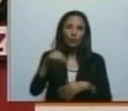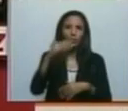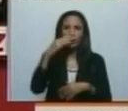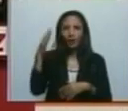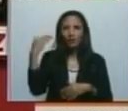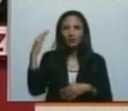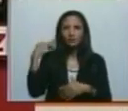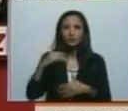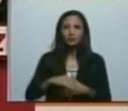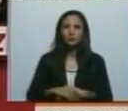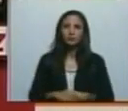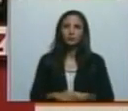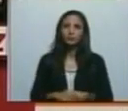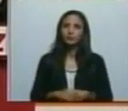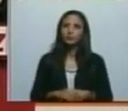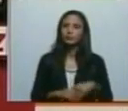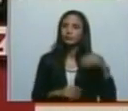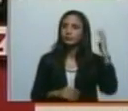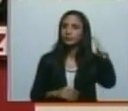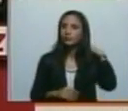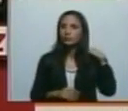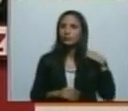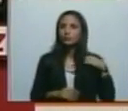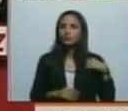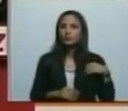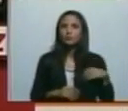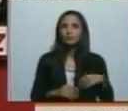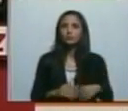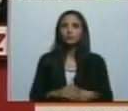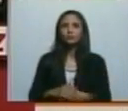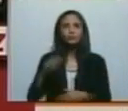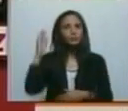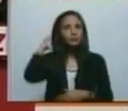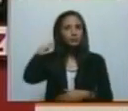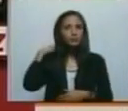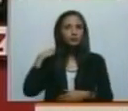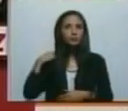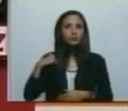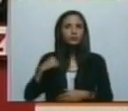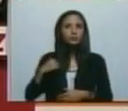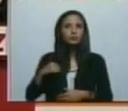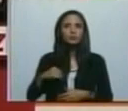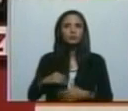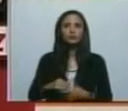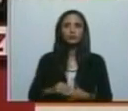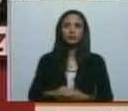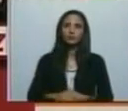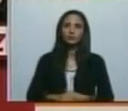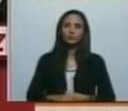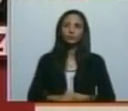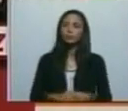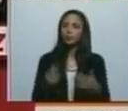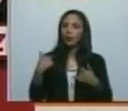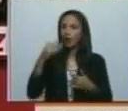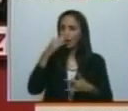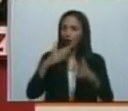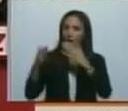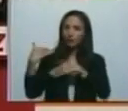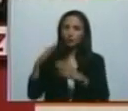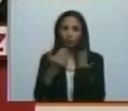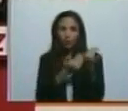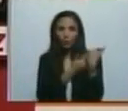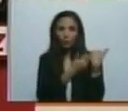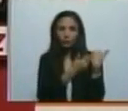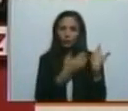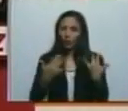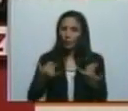No valen. Nosotros éramos unos muchachos y asumimos nuestra responsabilidad. Y la asumimos.